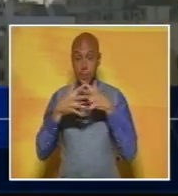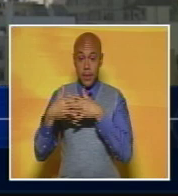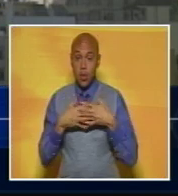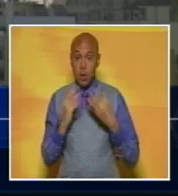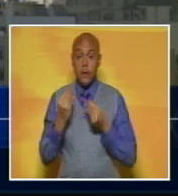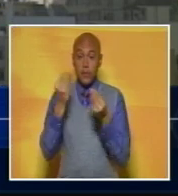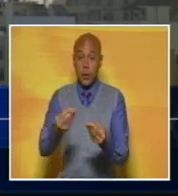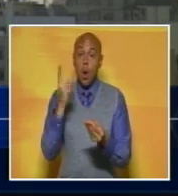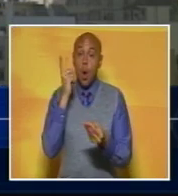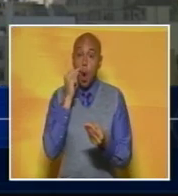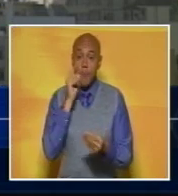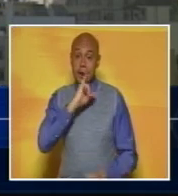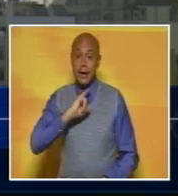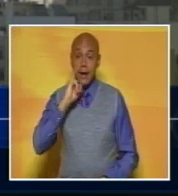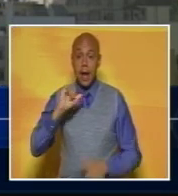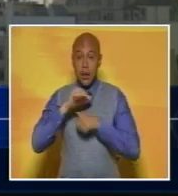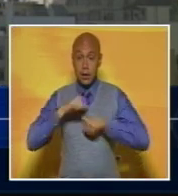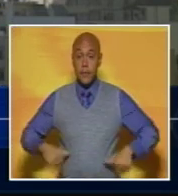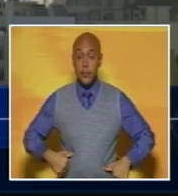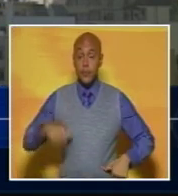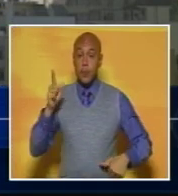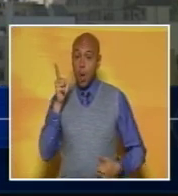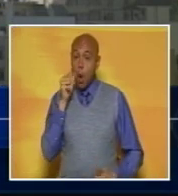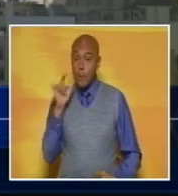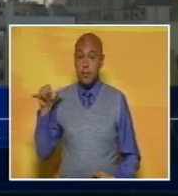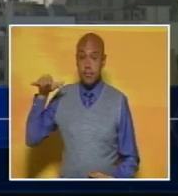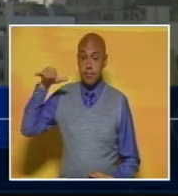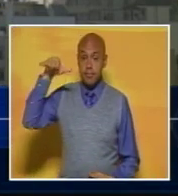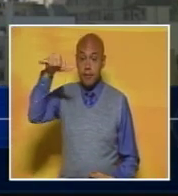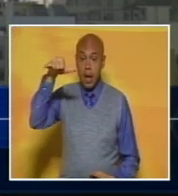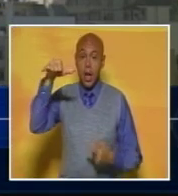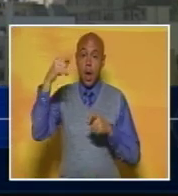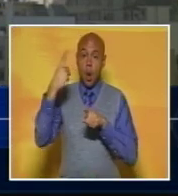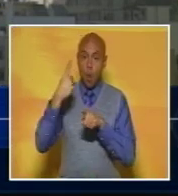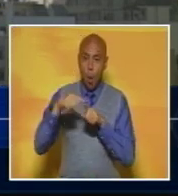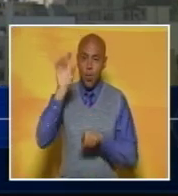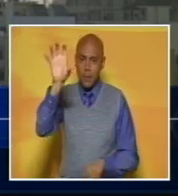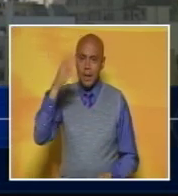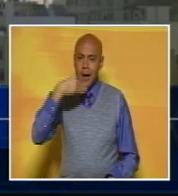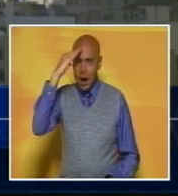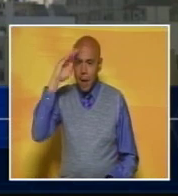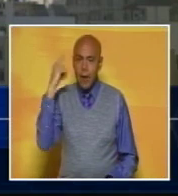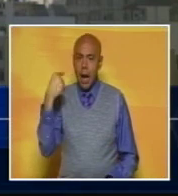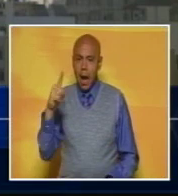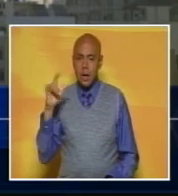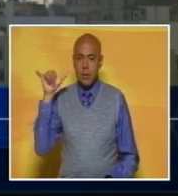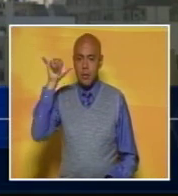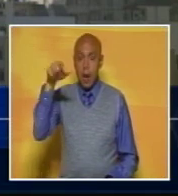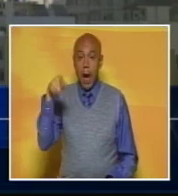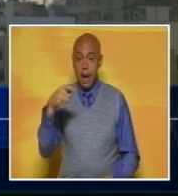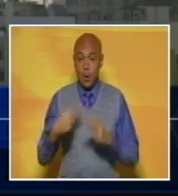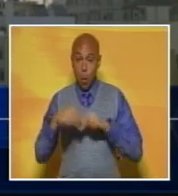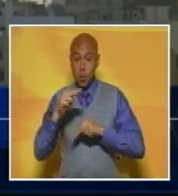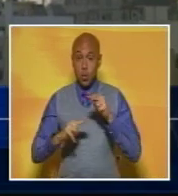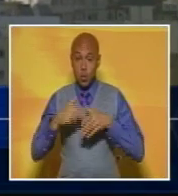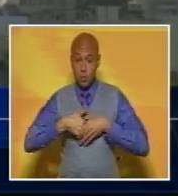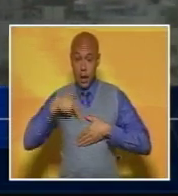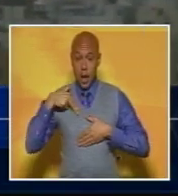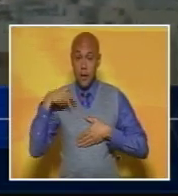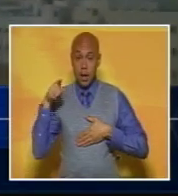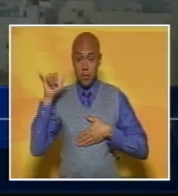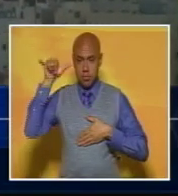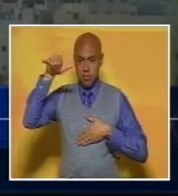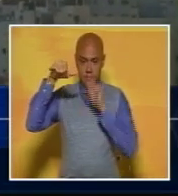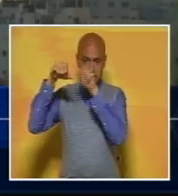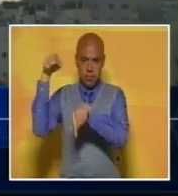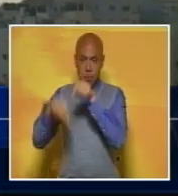ejército israelí detalló que aviones militares atacaron una localización donde se fabricaban armas y añadió que el bombardeo